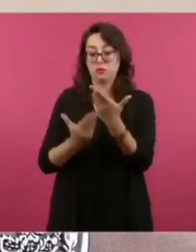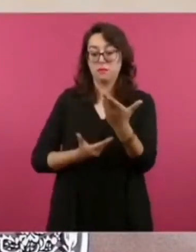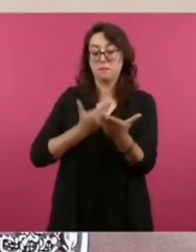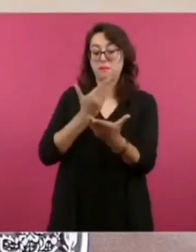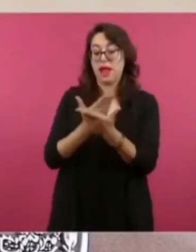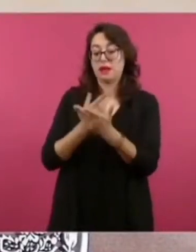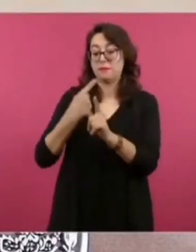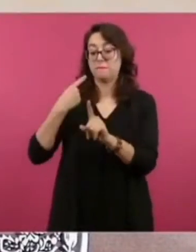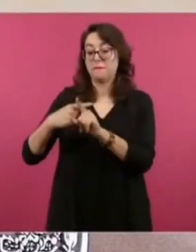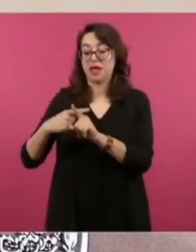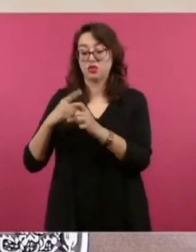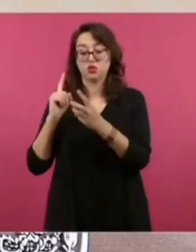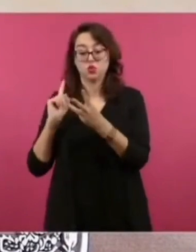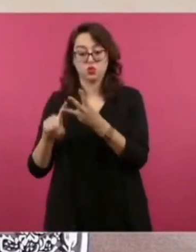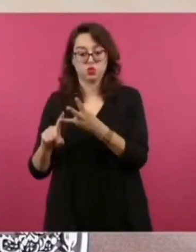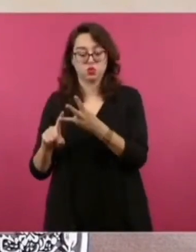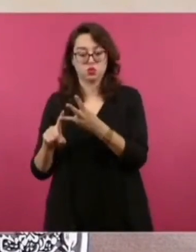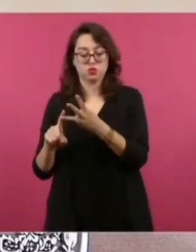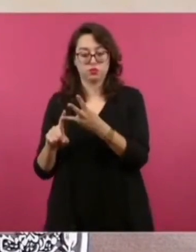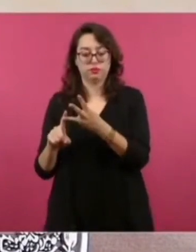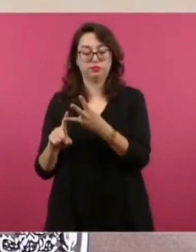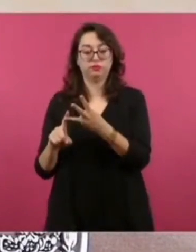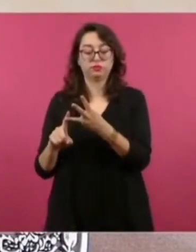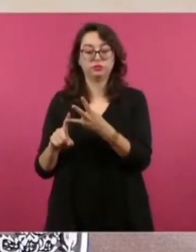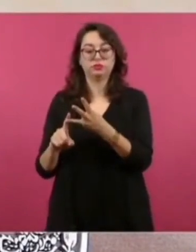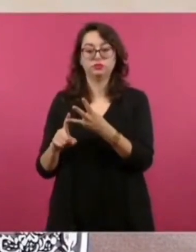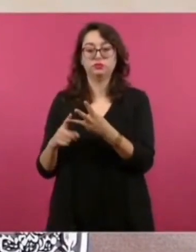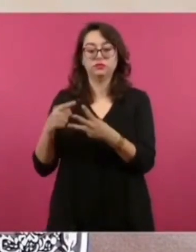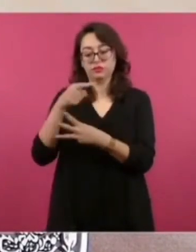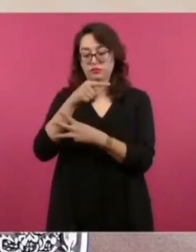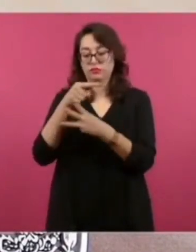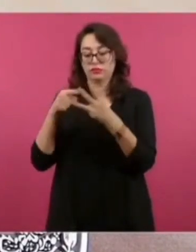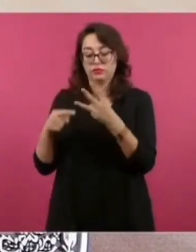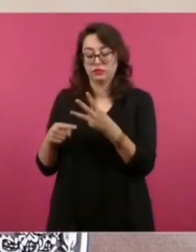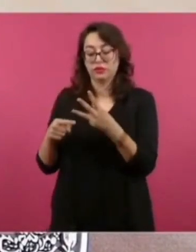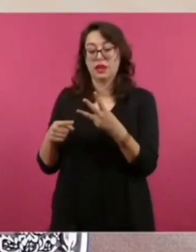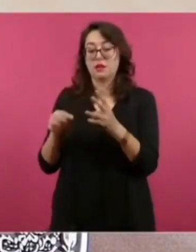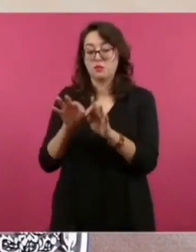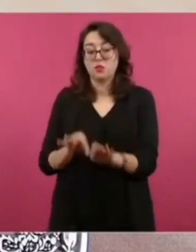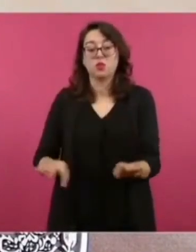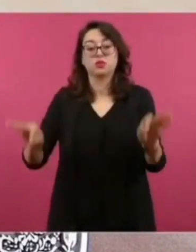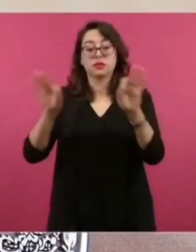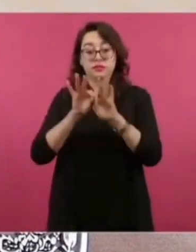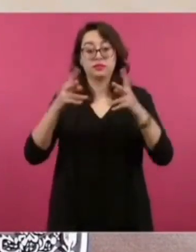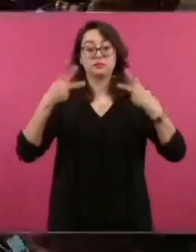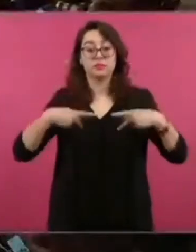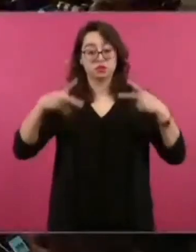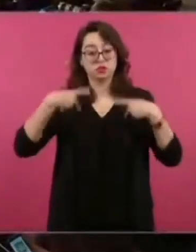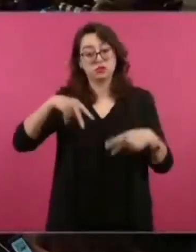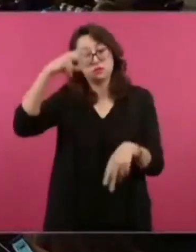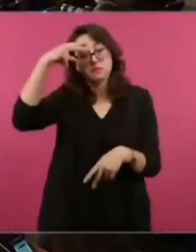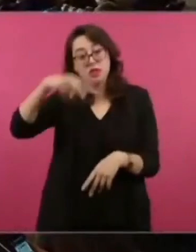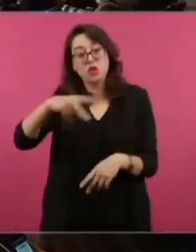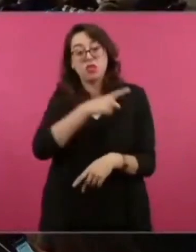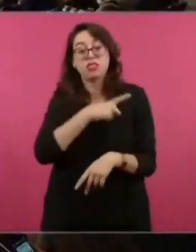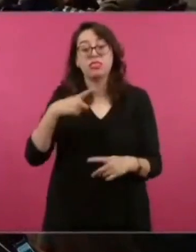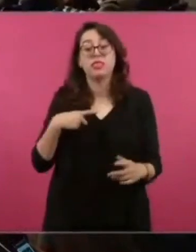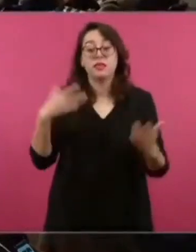más, que todos debemos conocer, todos los mexicanos.